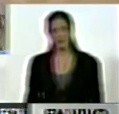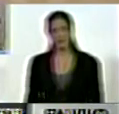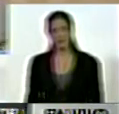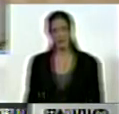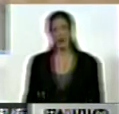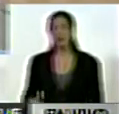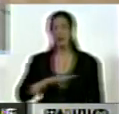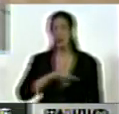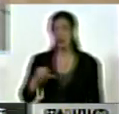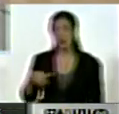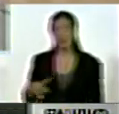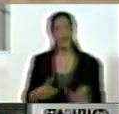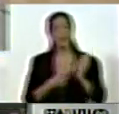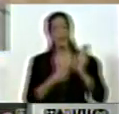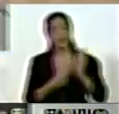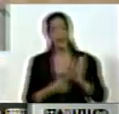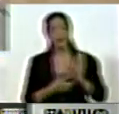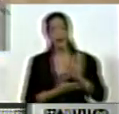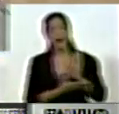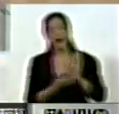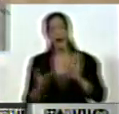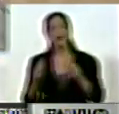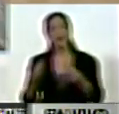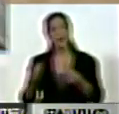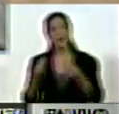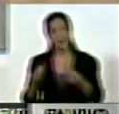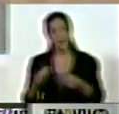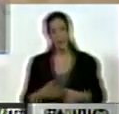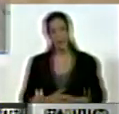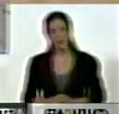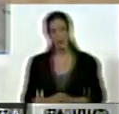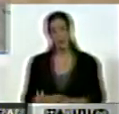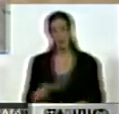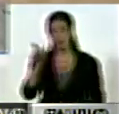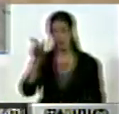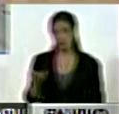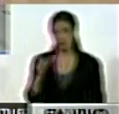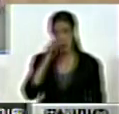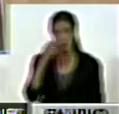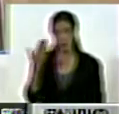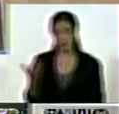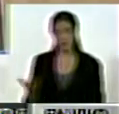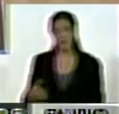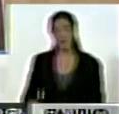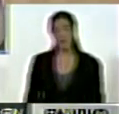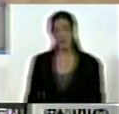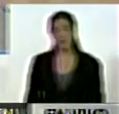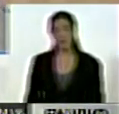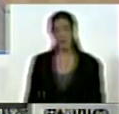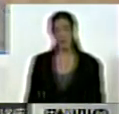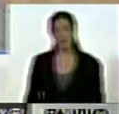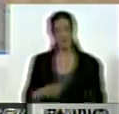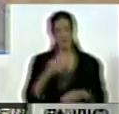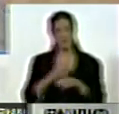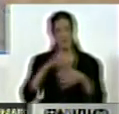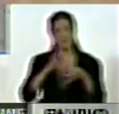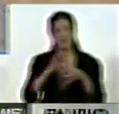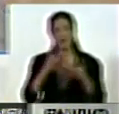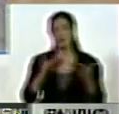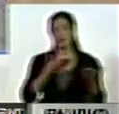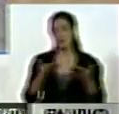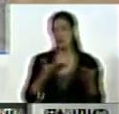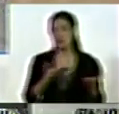Nosotros vamos a demostrar cómo esta persona es un agente al